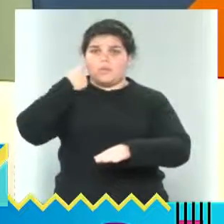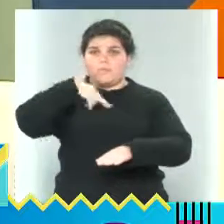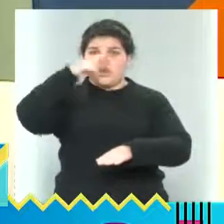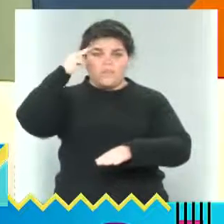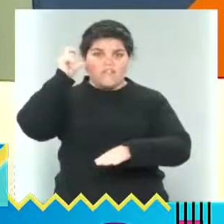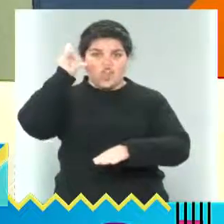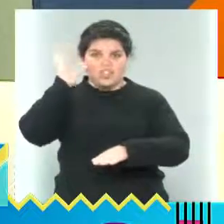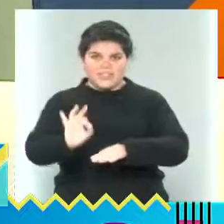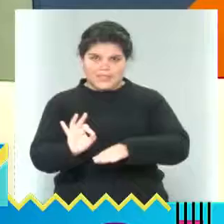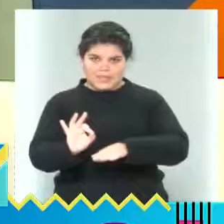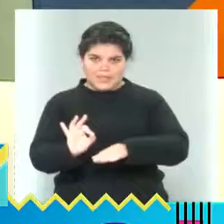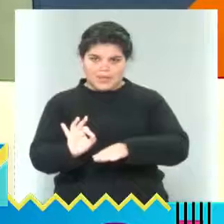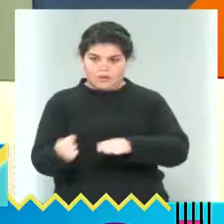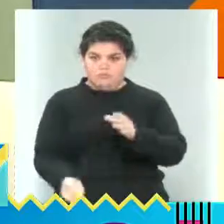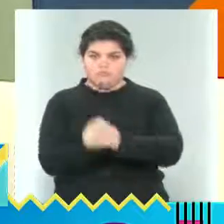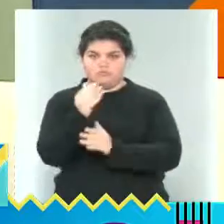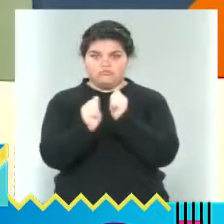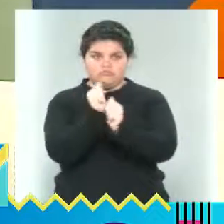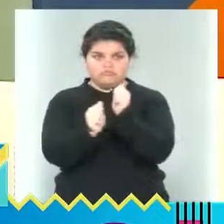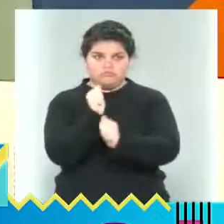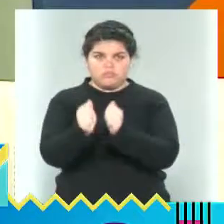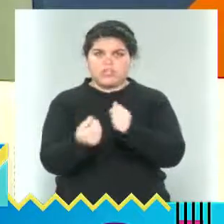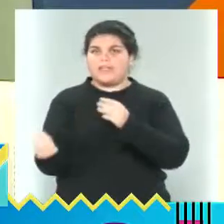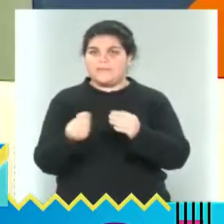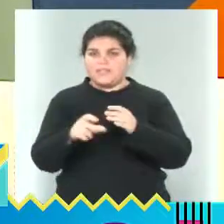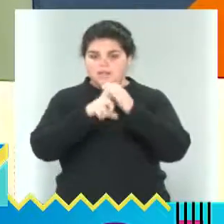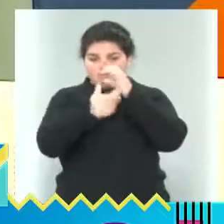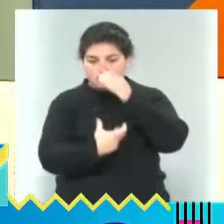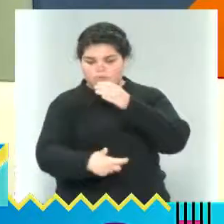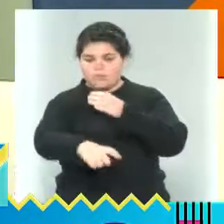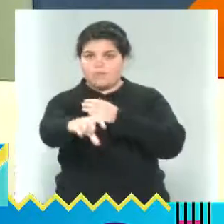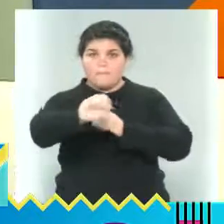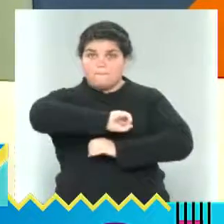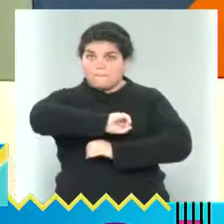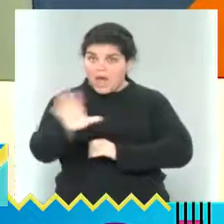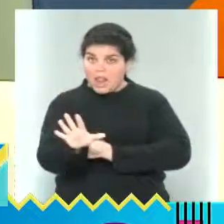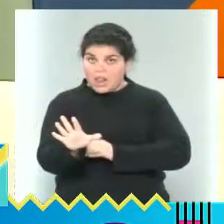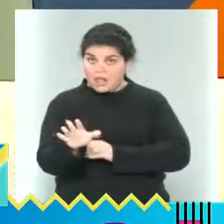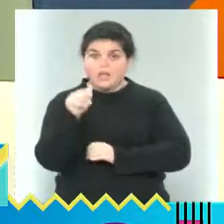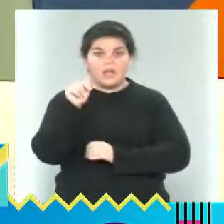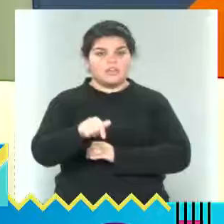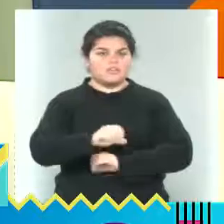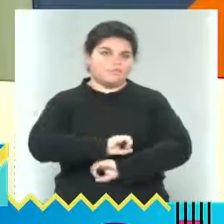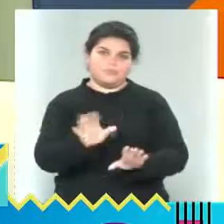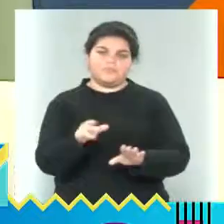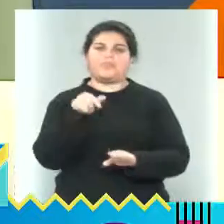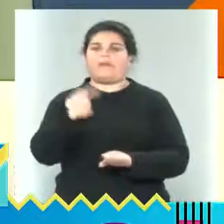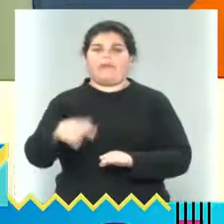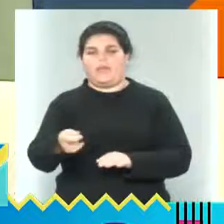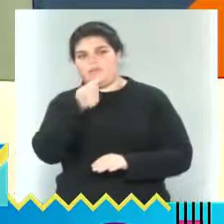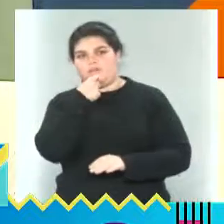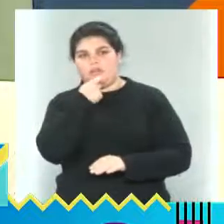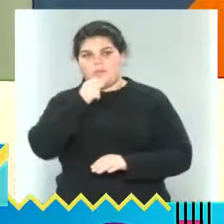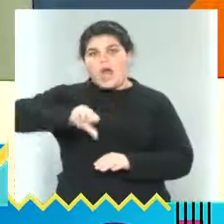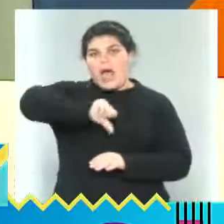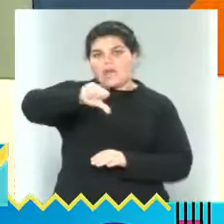vida útil. El mal uso de las cloacas ha provocado eso. ¿Cuál es el mal uso? Tiramos los